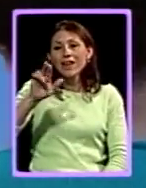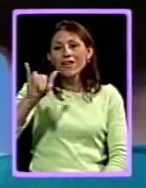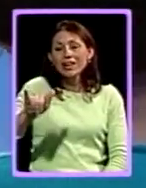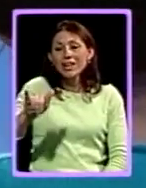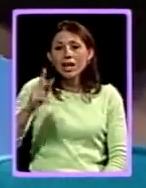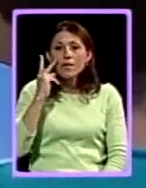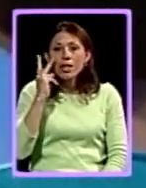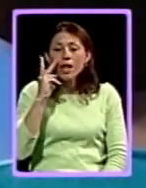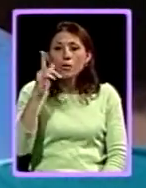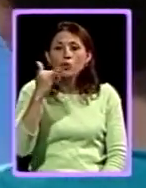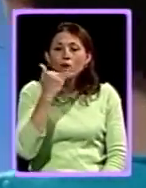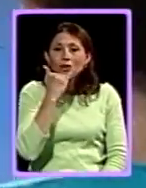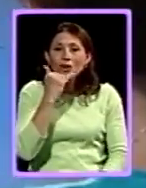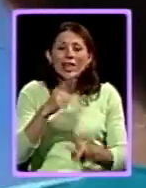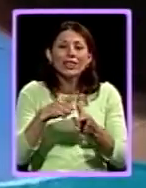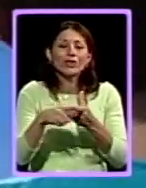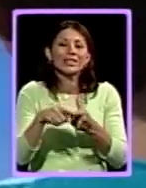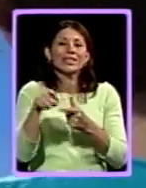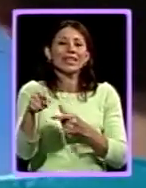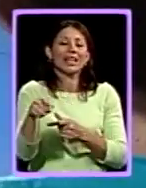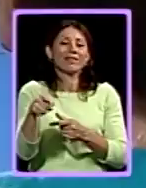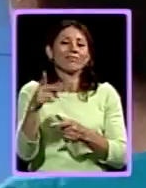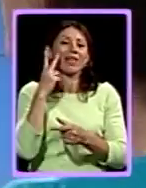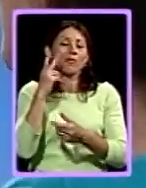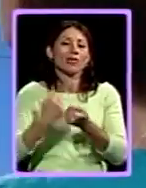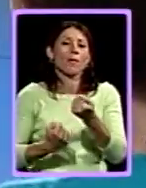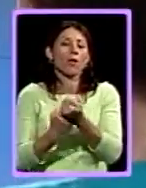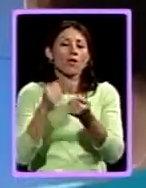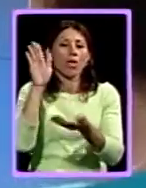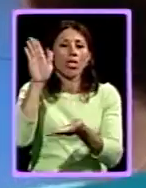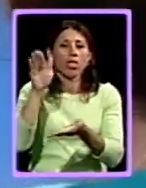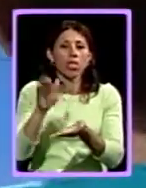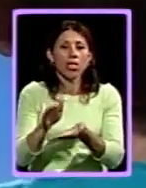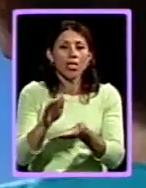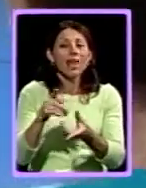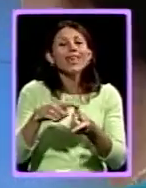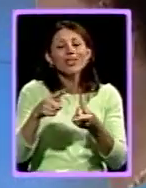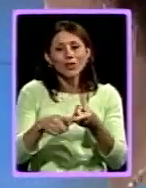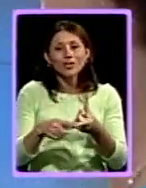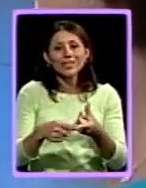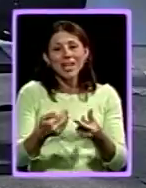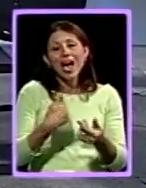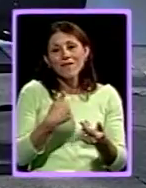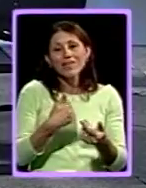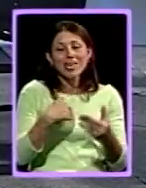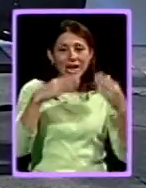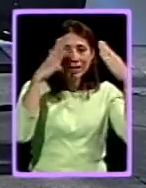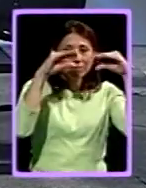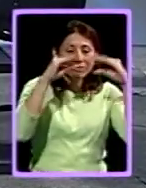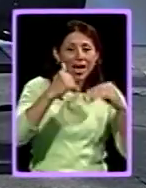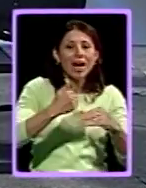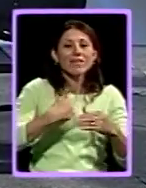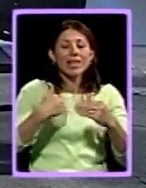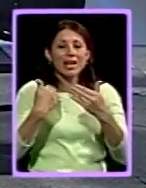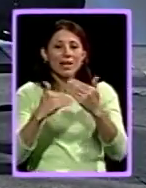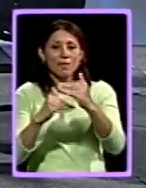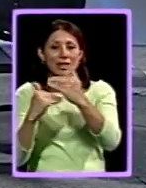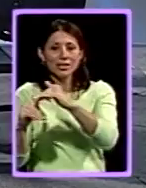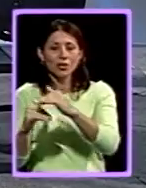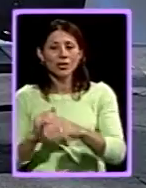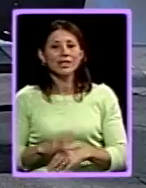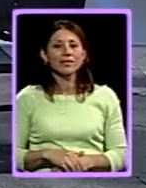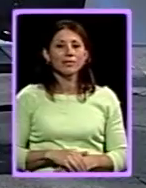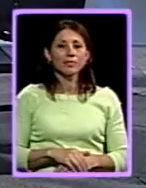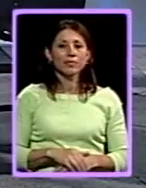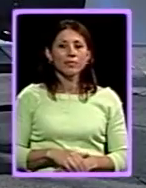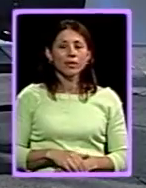apoyo flaqueaba inmediatamente. Entonces, habían informaciones, habían indicaciones. Bueno, Catalina, ha sido